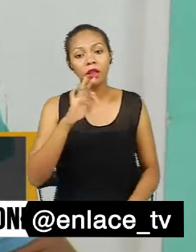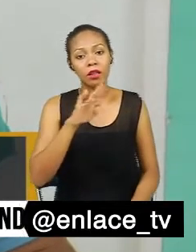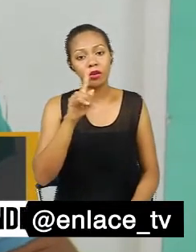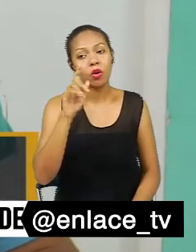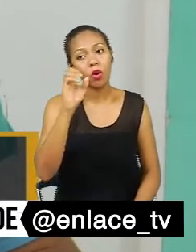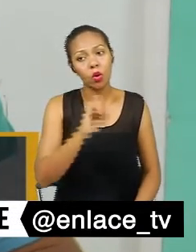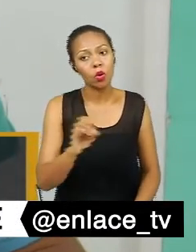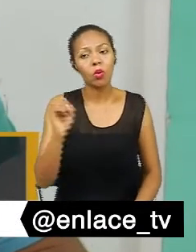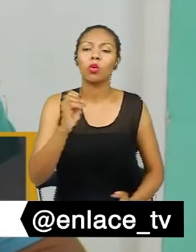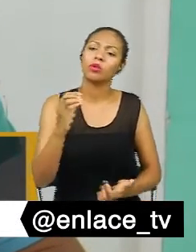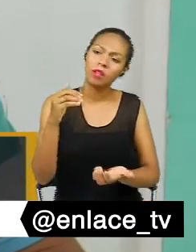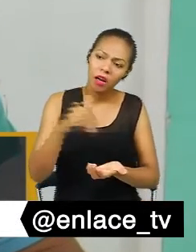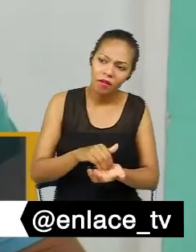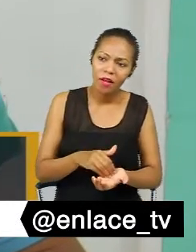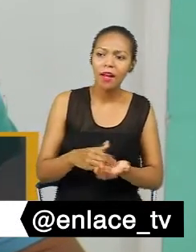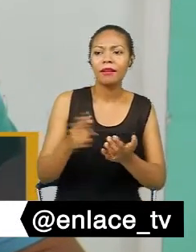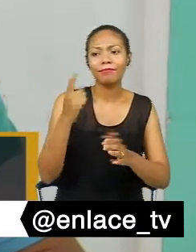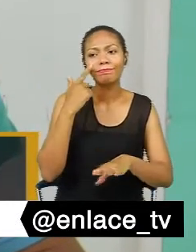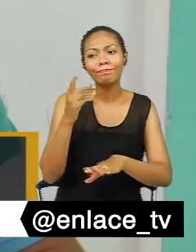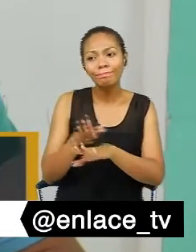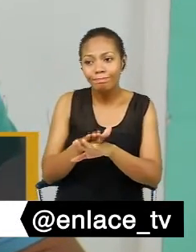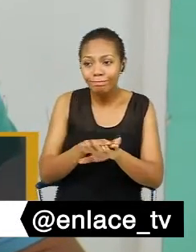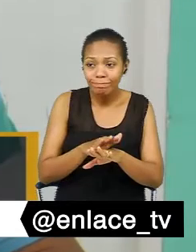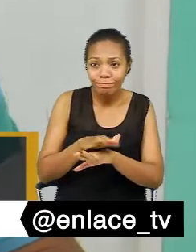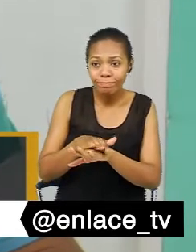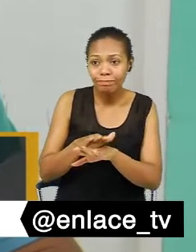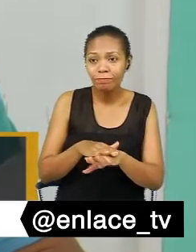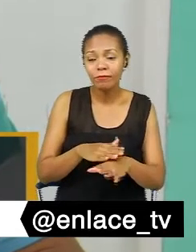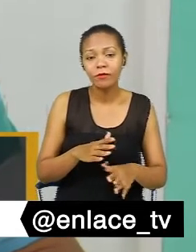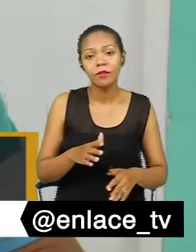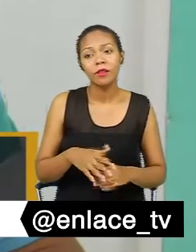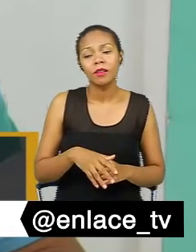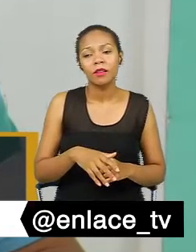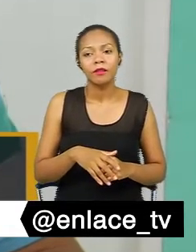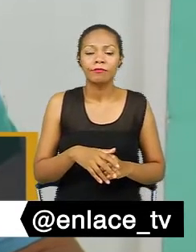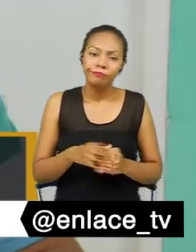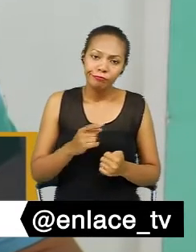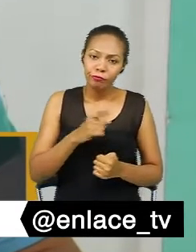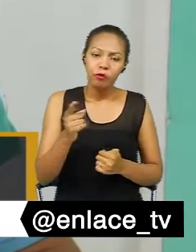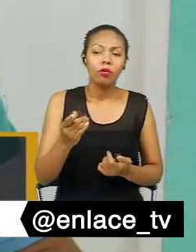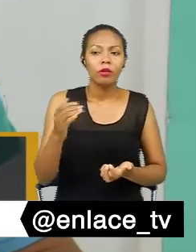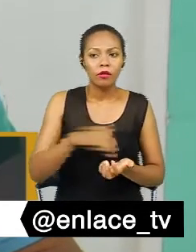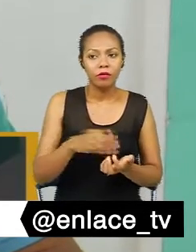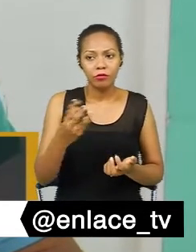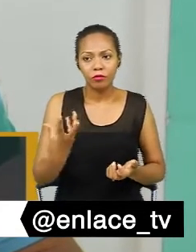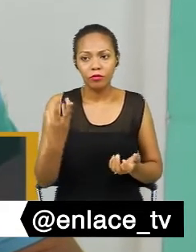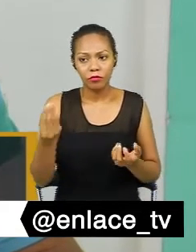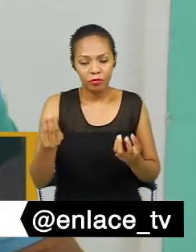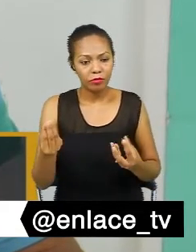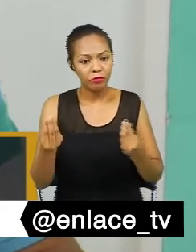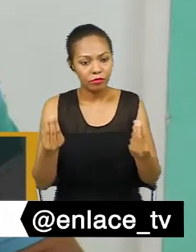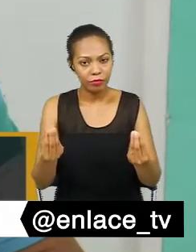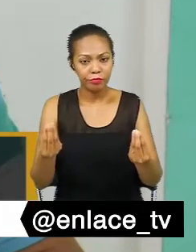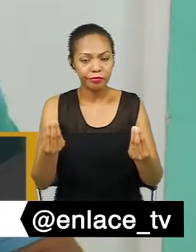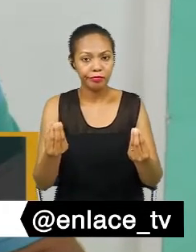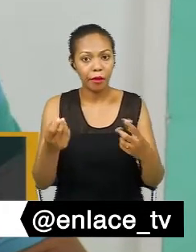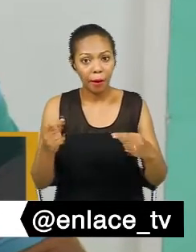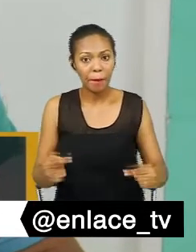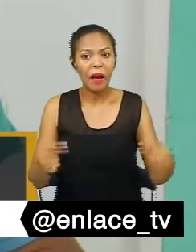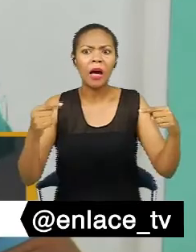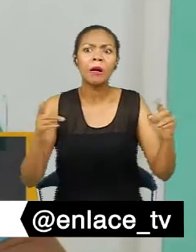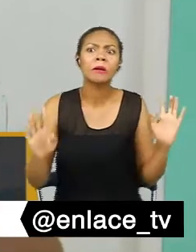se va a romper el cese bilateral que el Gobierno Nacional y la FARC han determinado,